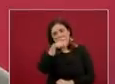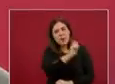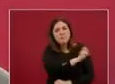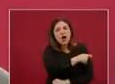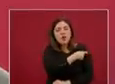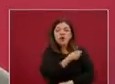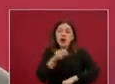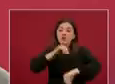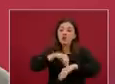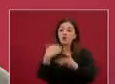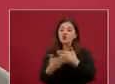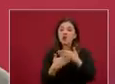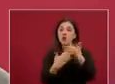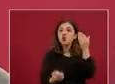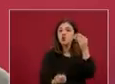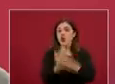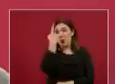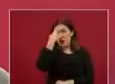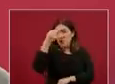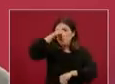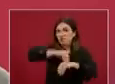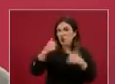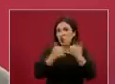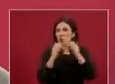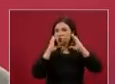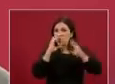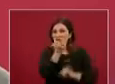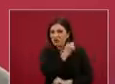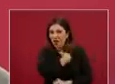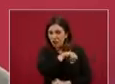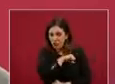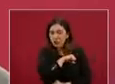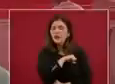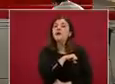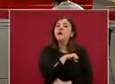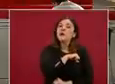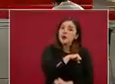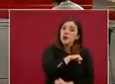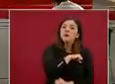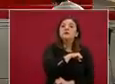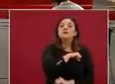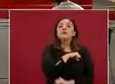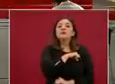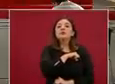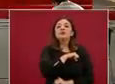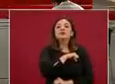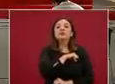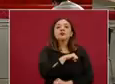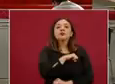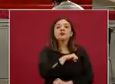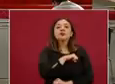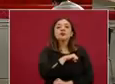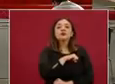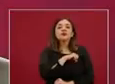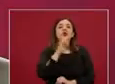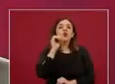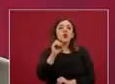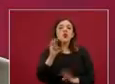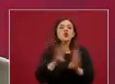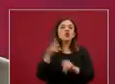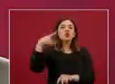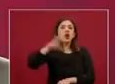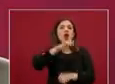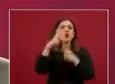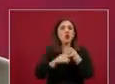en las evaluaciones sanitarias de los países o de los mecanismos regionales como la Agencia Europea